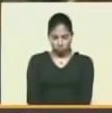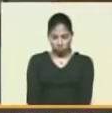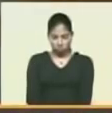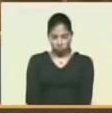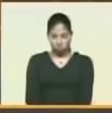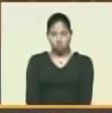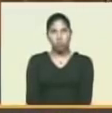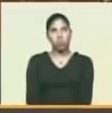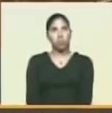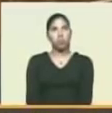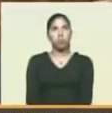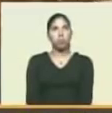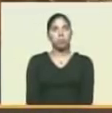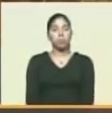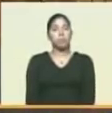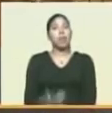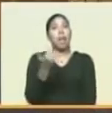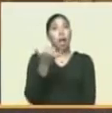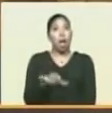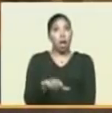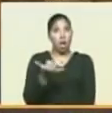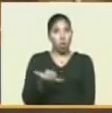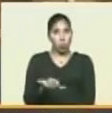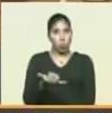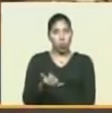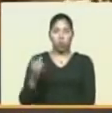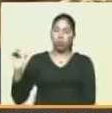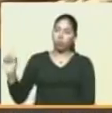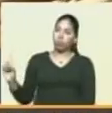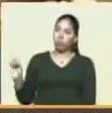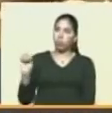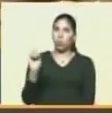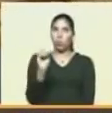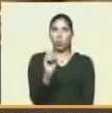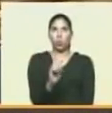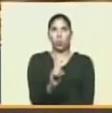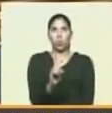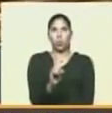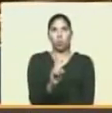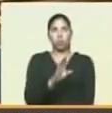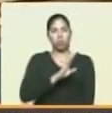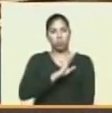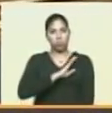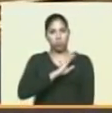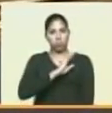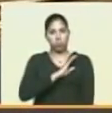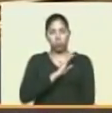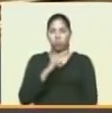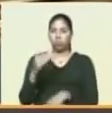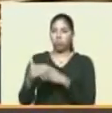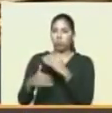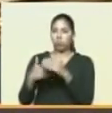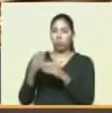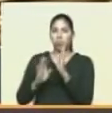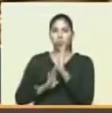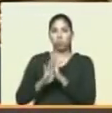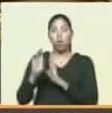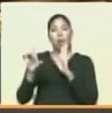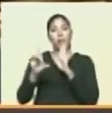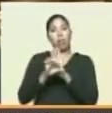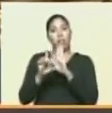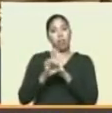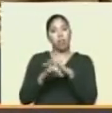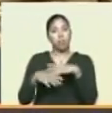Se presenta entonces Wilmar Castro Soteldo, ministro de Producción Agrícola y Tierras, para exponer el primer punto del proyecto de ley constituyente que crea